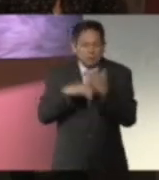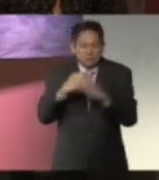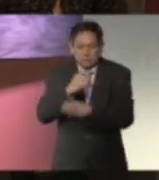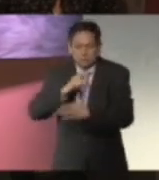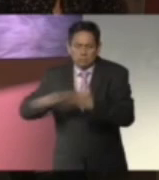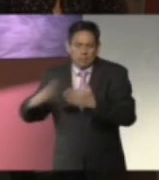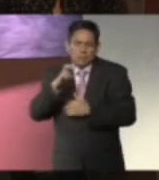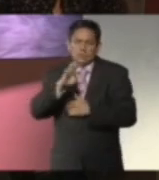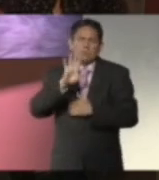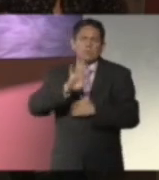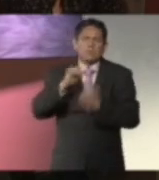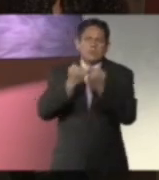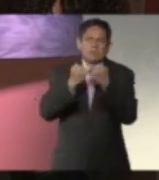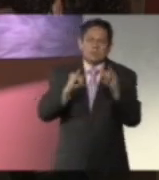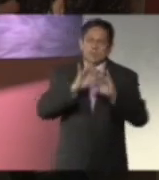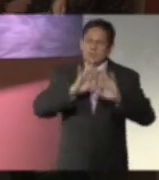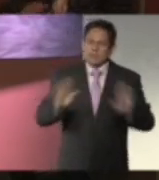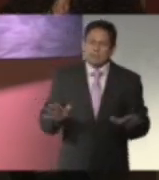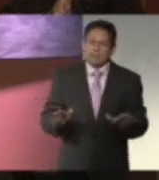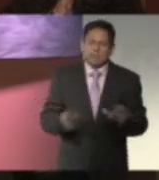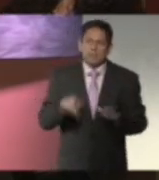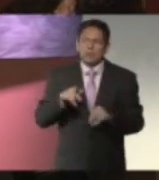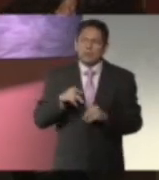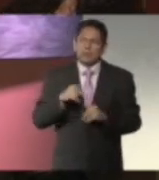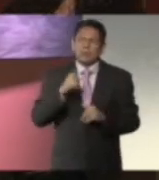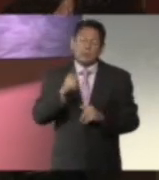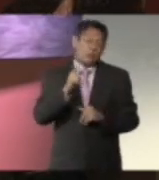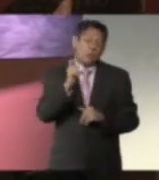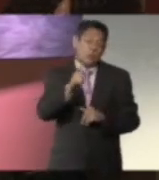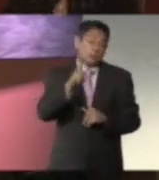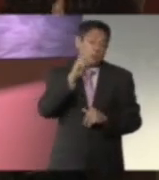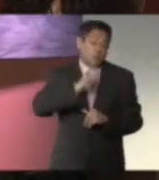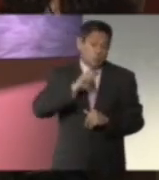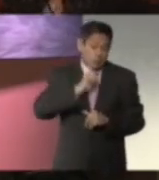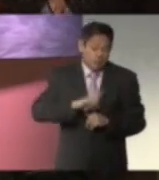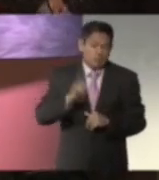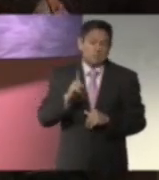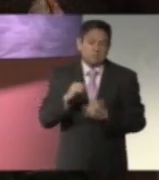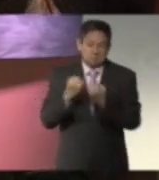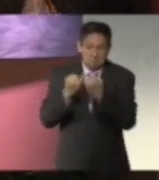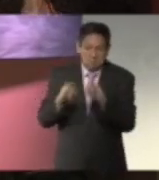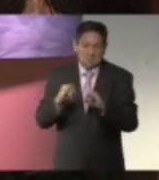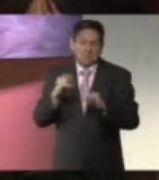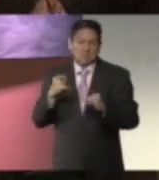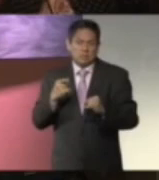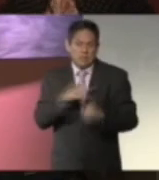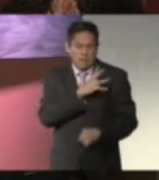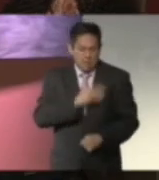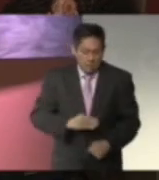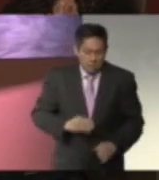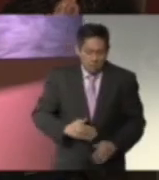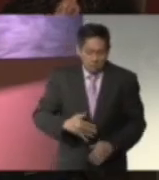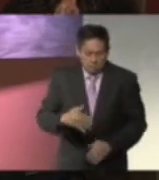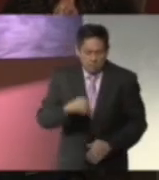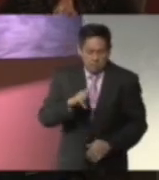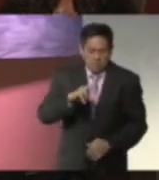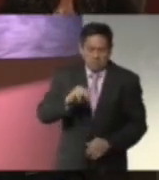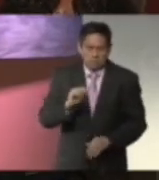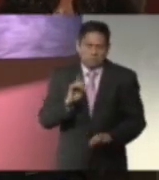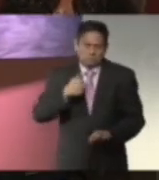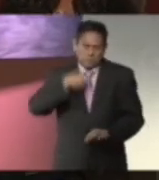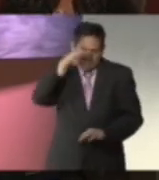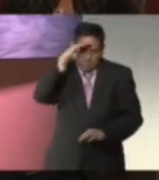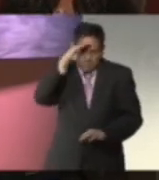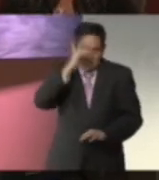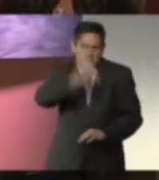autonomía. Y tratándose de autonomía reproductiva, yo creo que se vale que cada quien haga